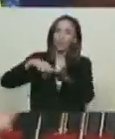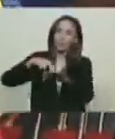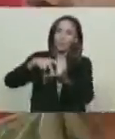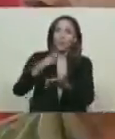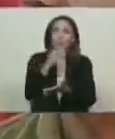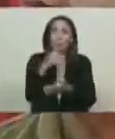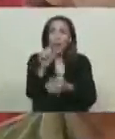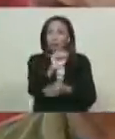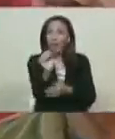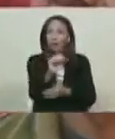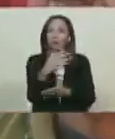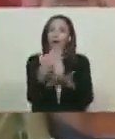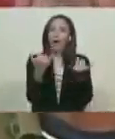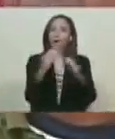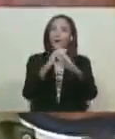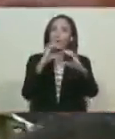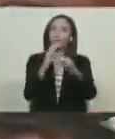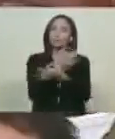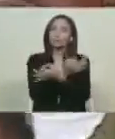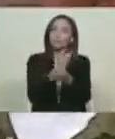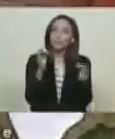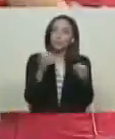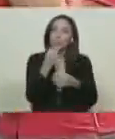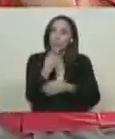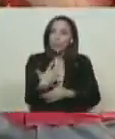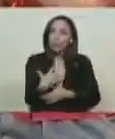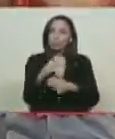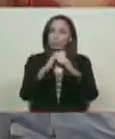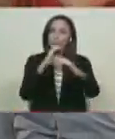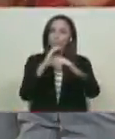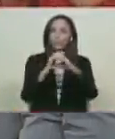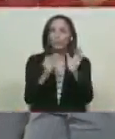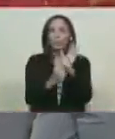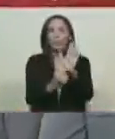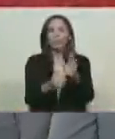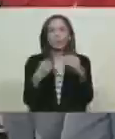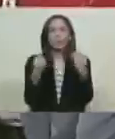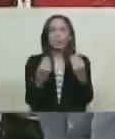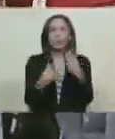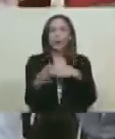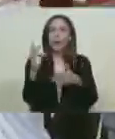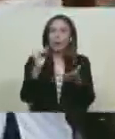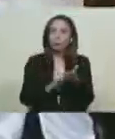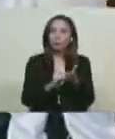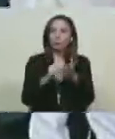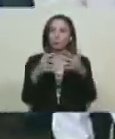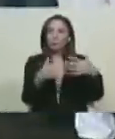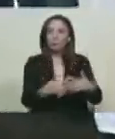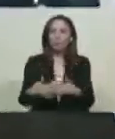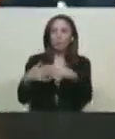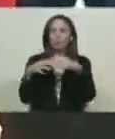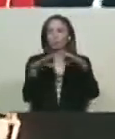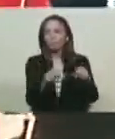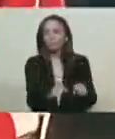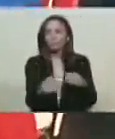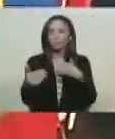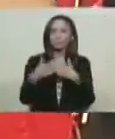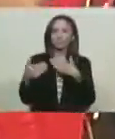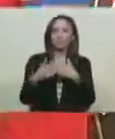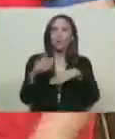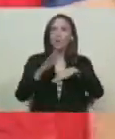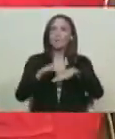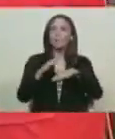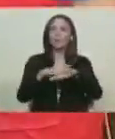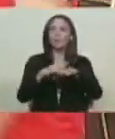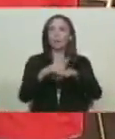transporte digno para nuestra Venezuela y demostrarle al mundo que no podrán nunca con nosotros, porque nuestro conductor